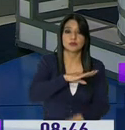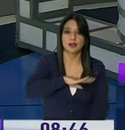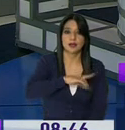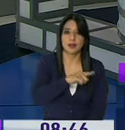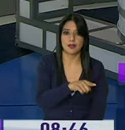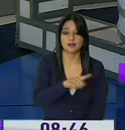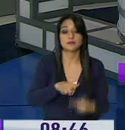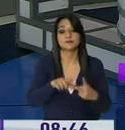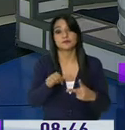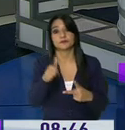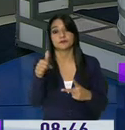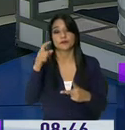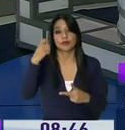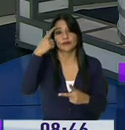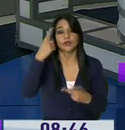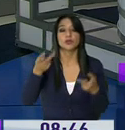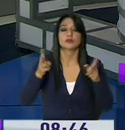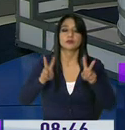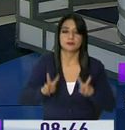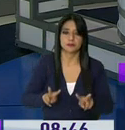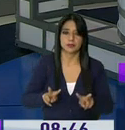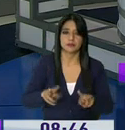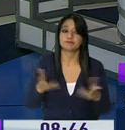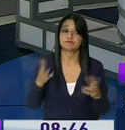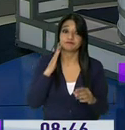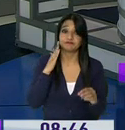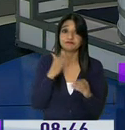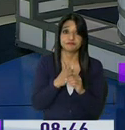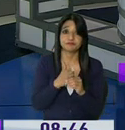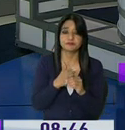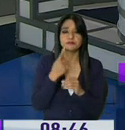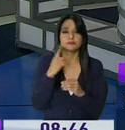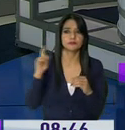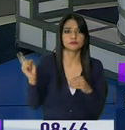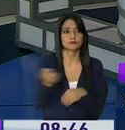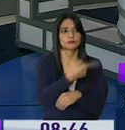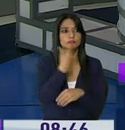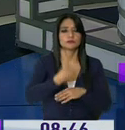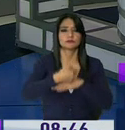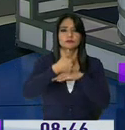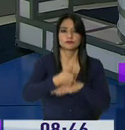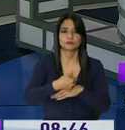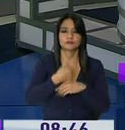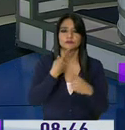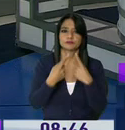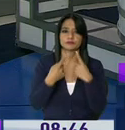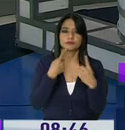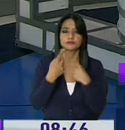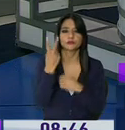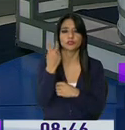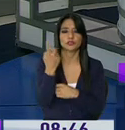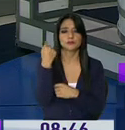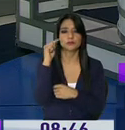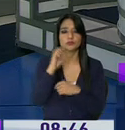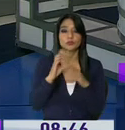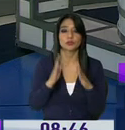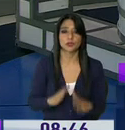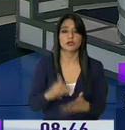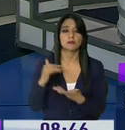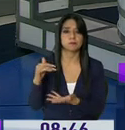Por otro lado, el gobierno nacional lo que pretende, hemos hablado con todas las autoridades, es llegar a 12 millones de ecuatorianos. O